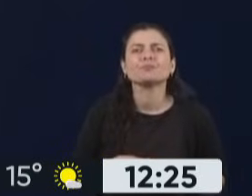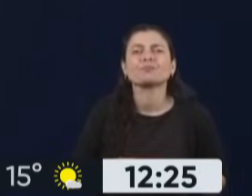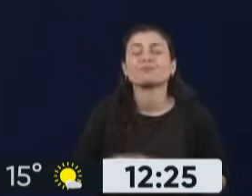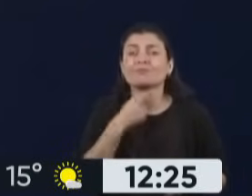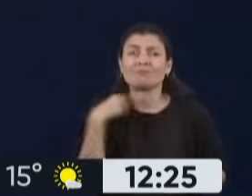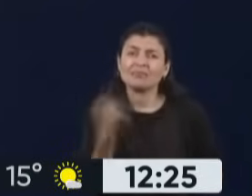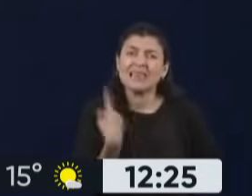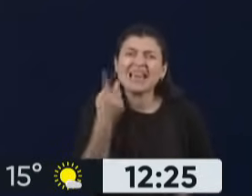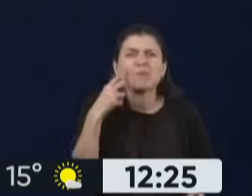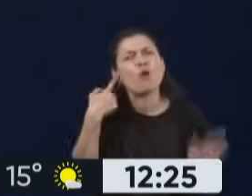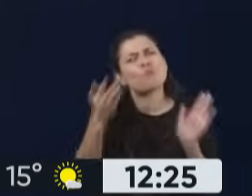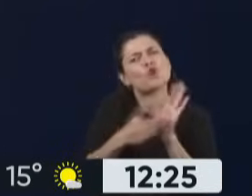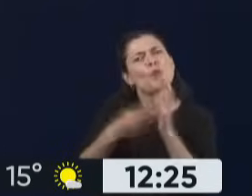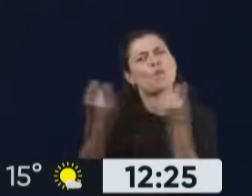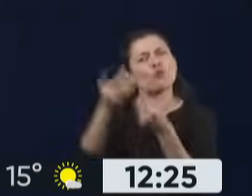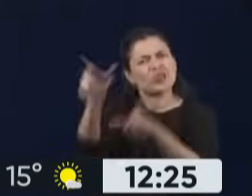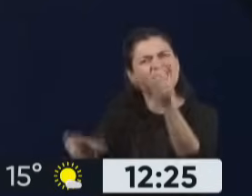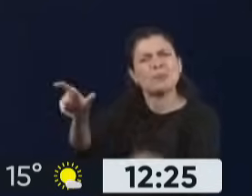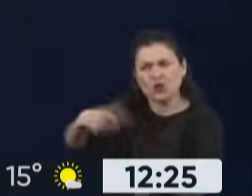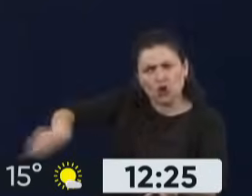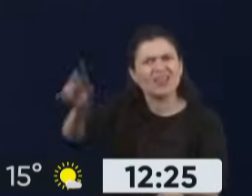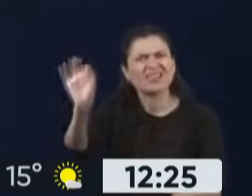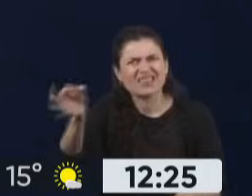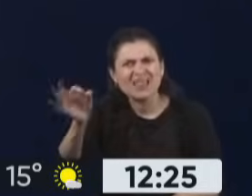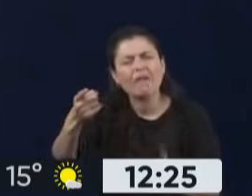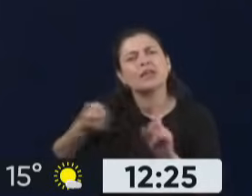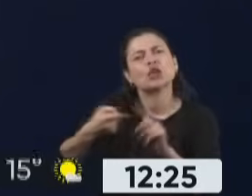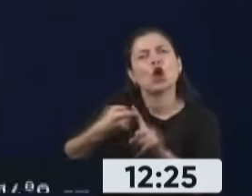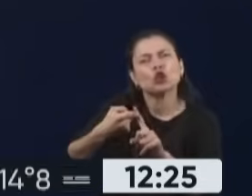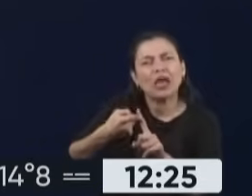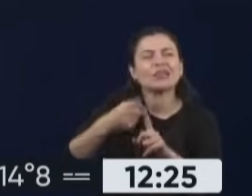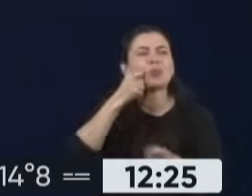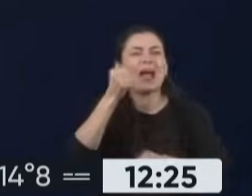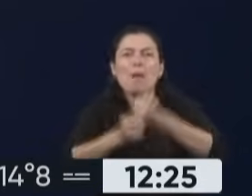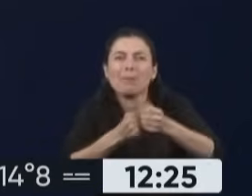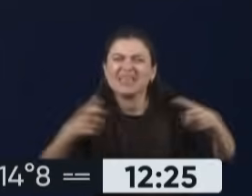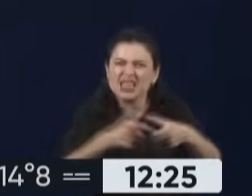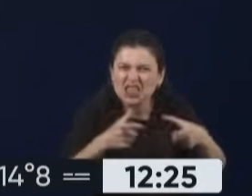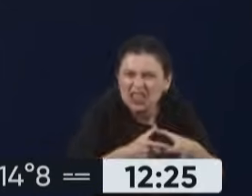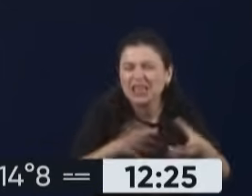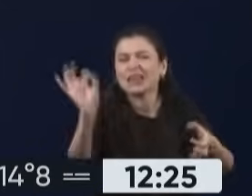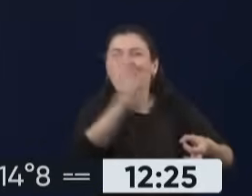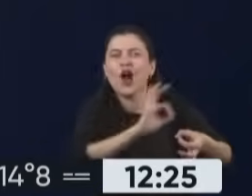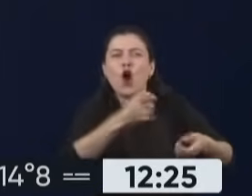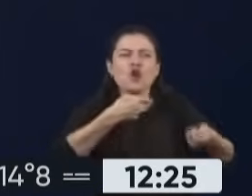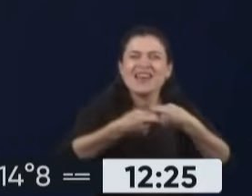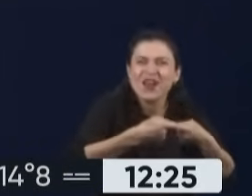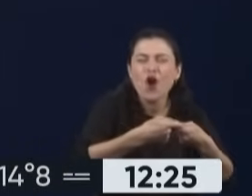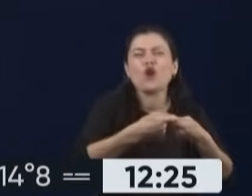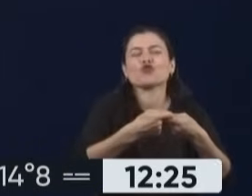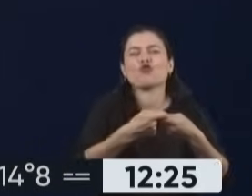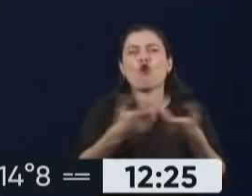gente que está muy en contacto con lo que son pymes, pequeños